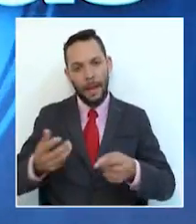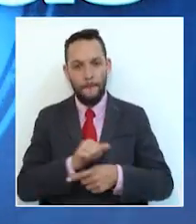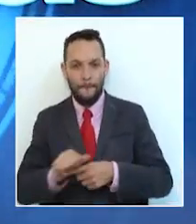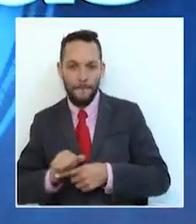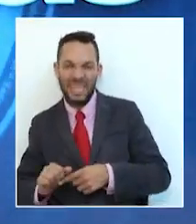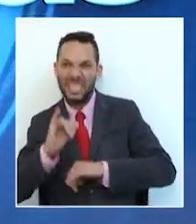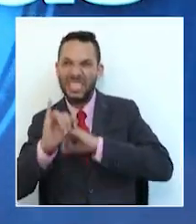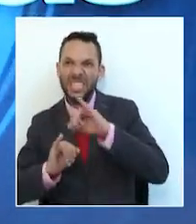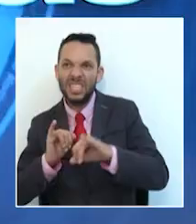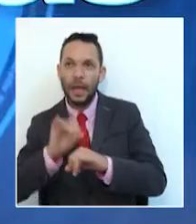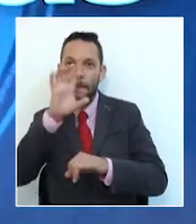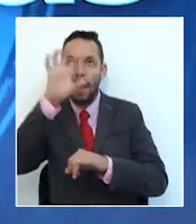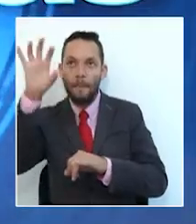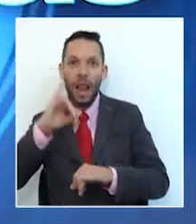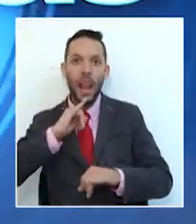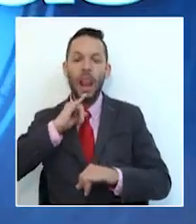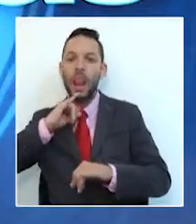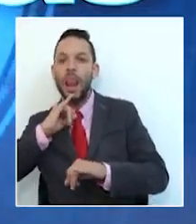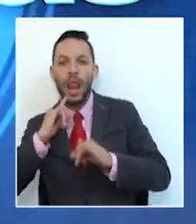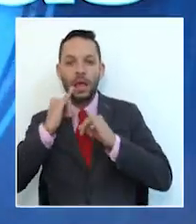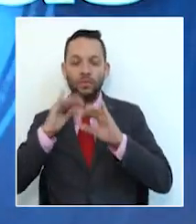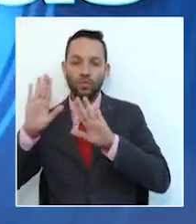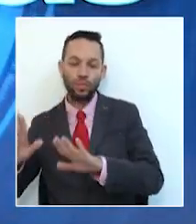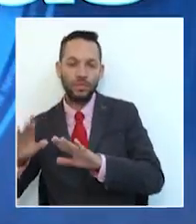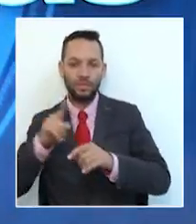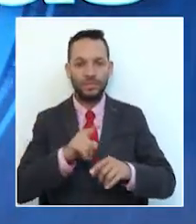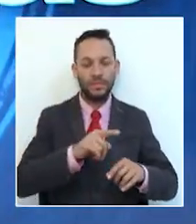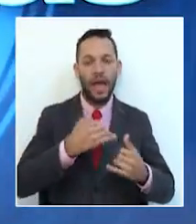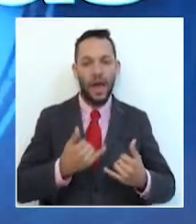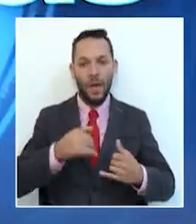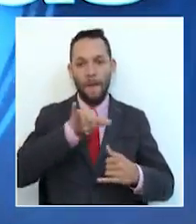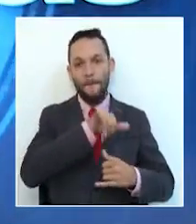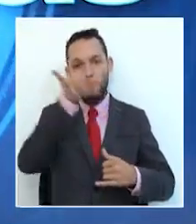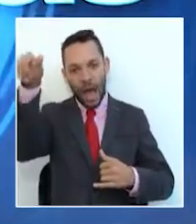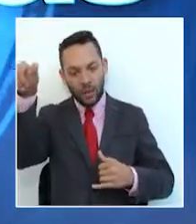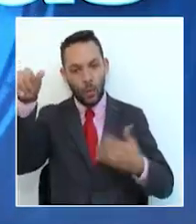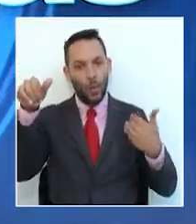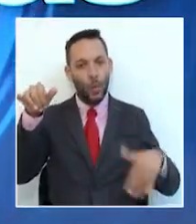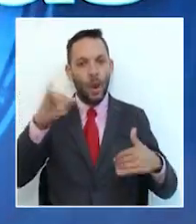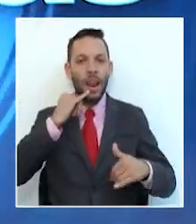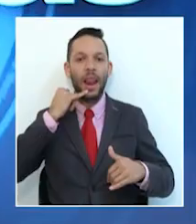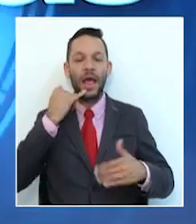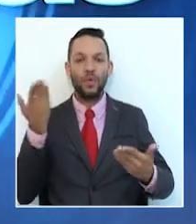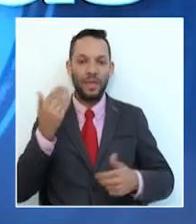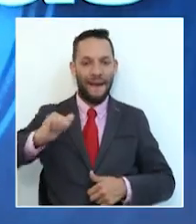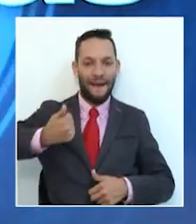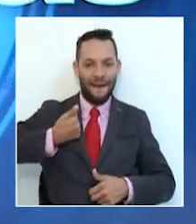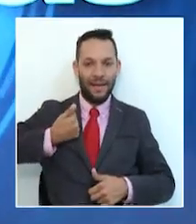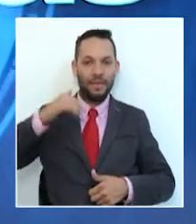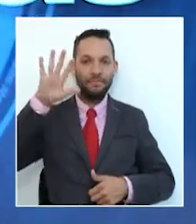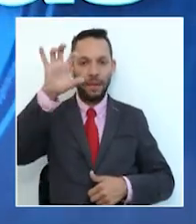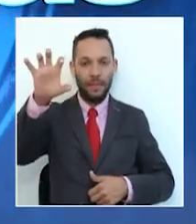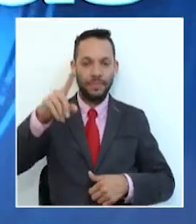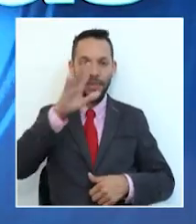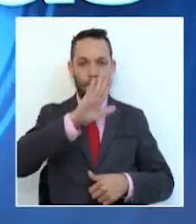exterior para formación en lengua extranjera. Este año, 13 docentes de Caldas viajarán en la cuarta inmersión de inglés a Toronto, Canadá, por el apoyo del